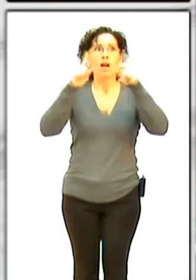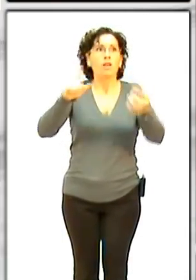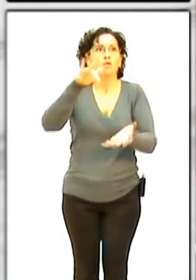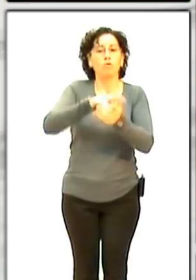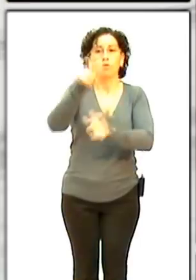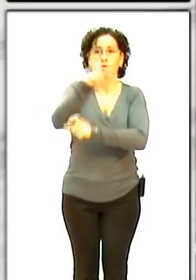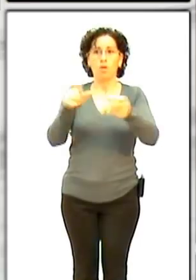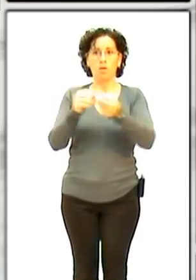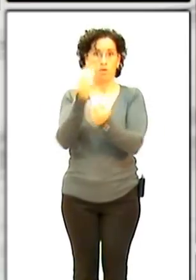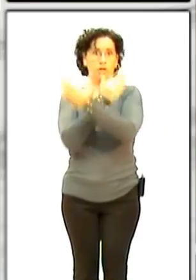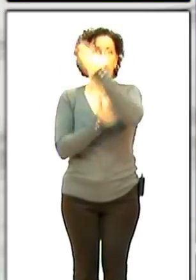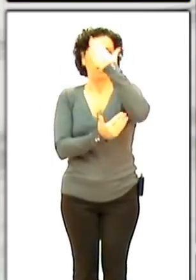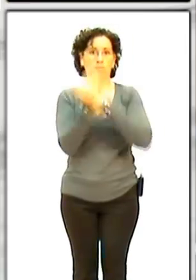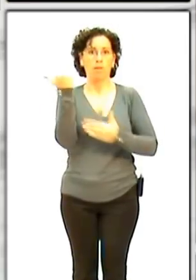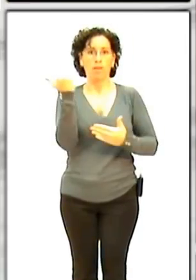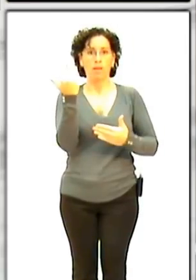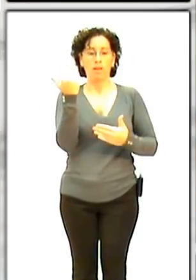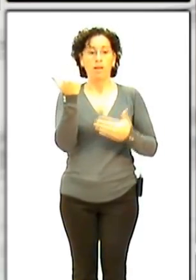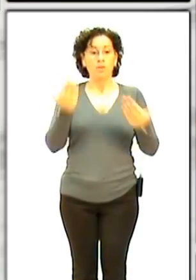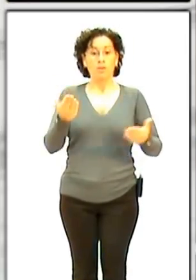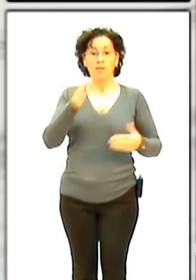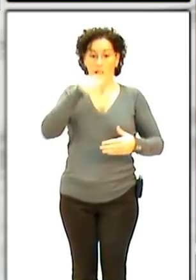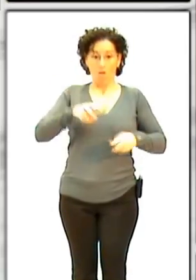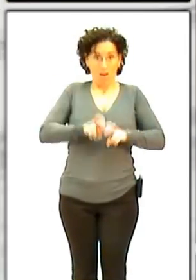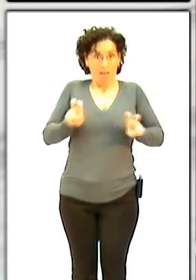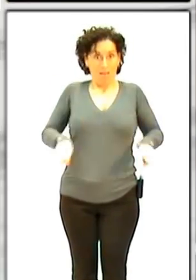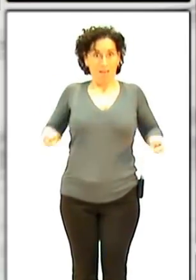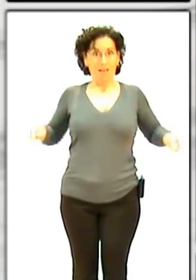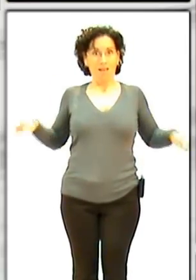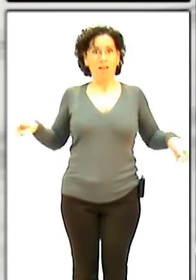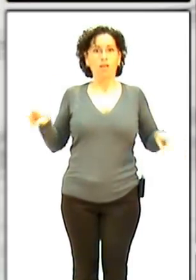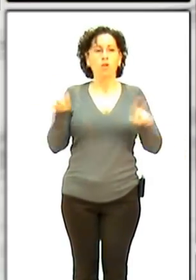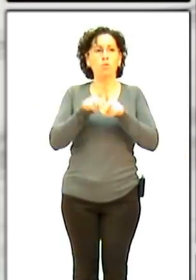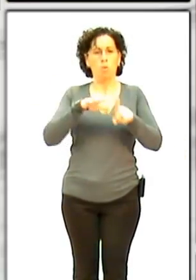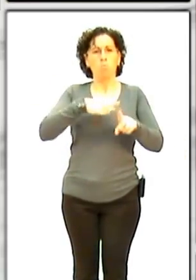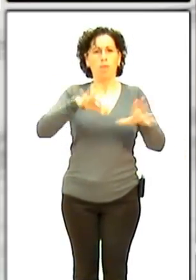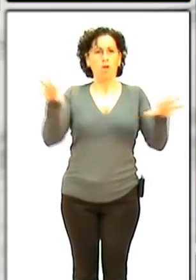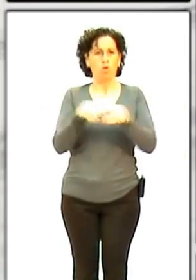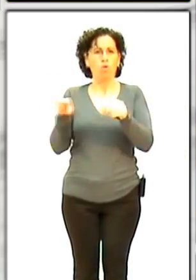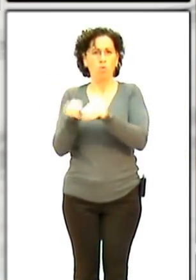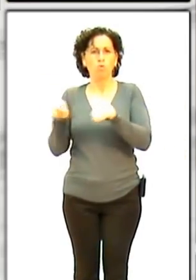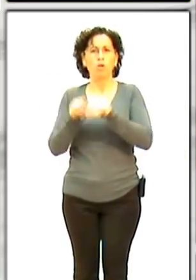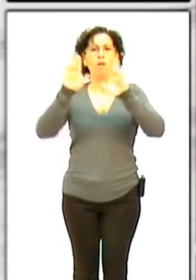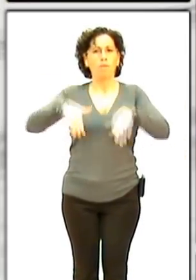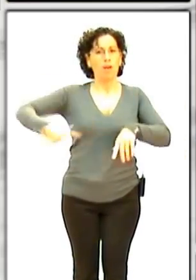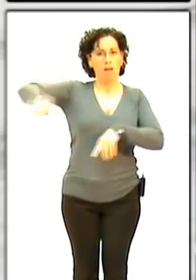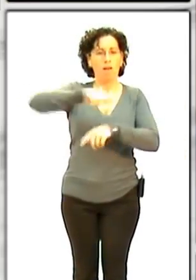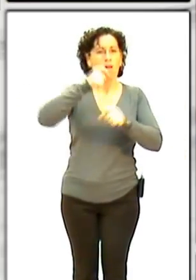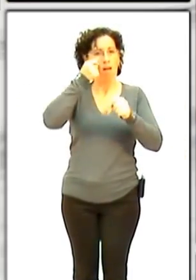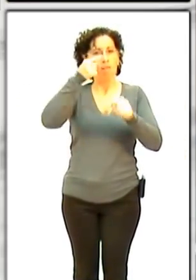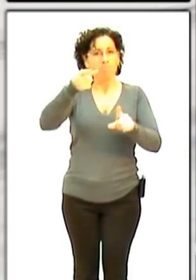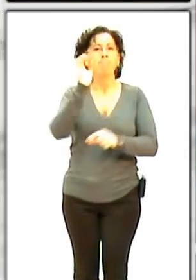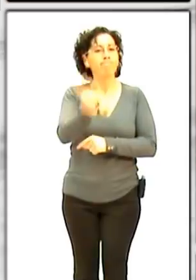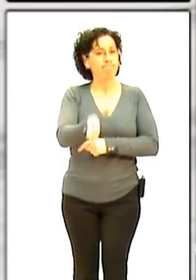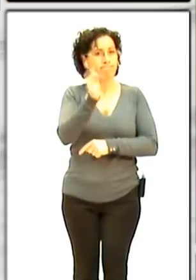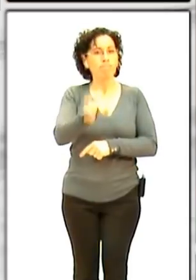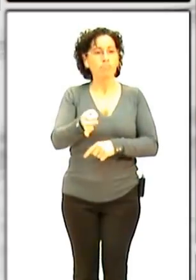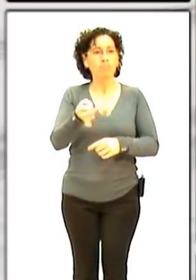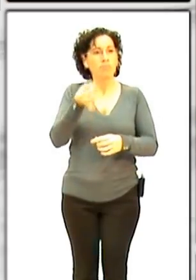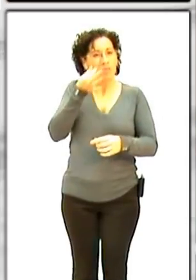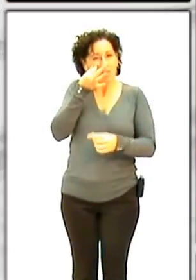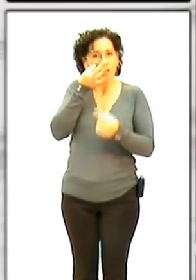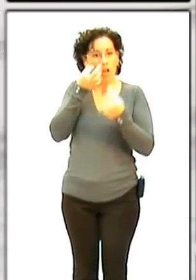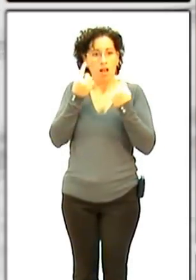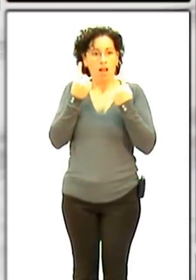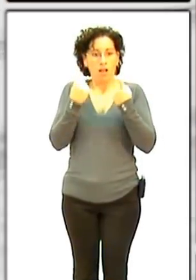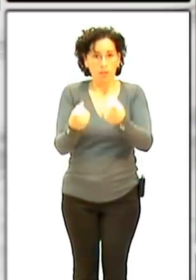discapacidad y vamos a ver en esta mesa, sacar una serie de conclusiones en las que veamos cómo efectivamente la necesidad y